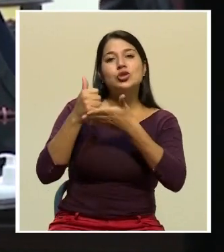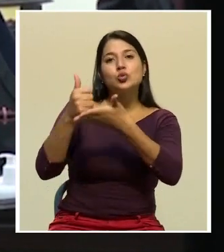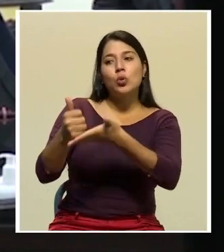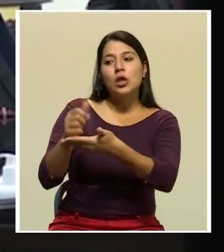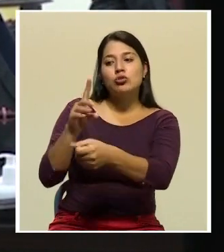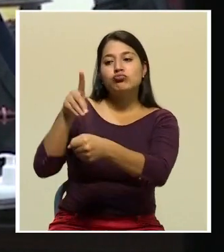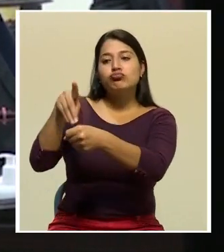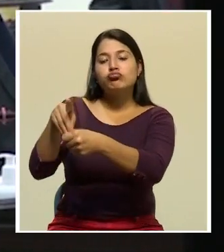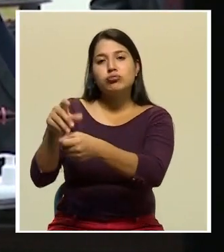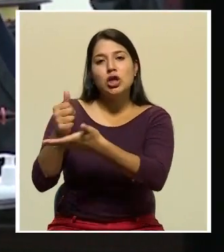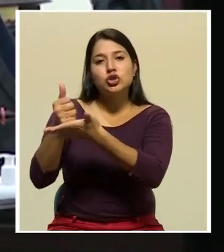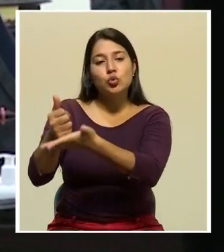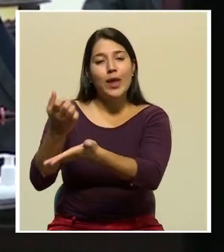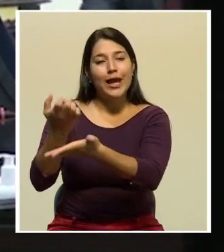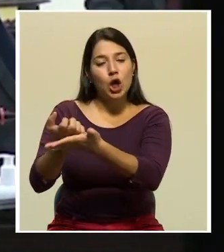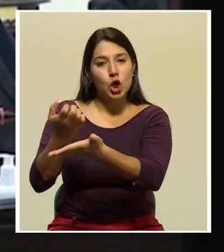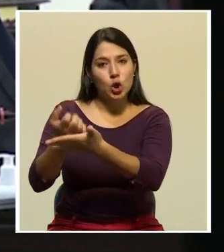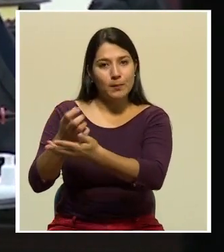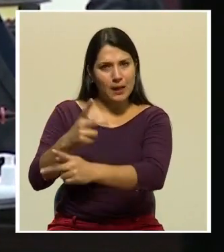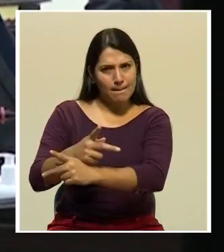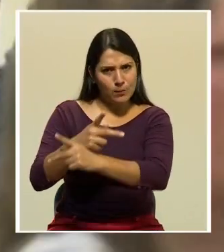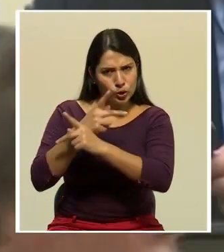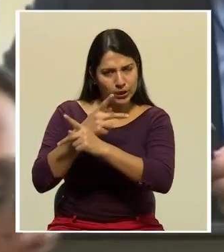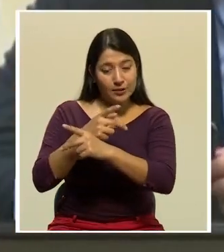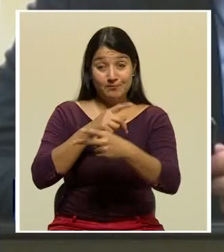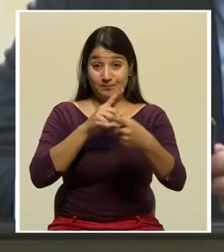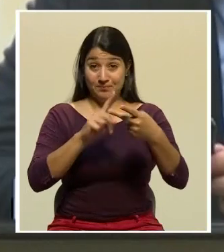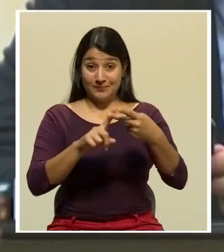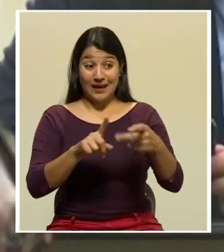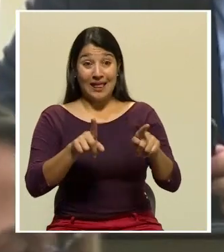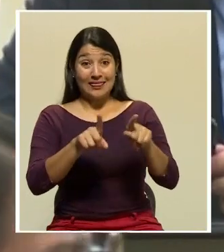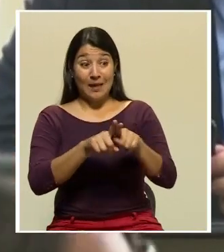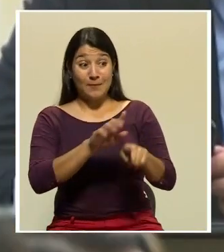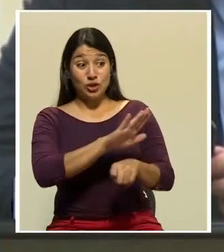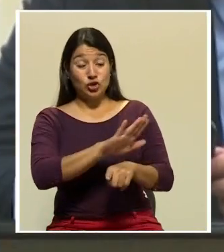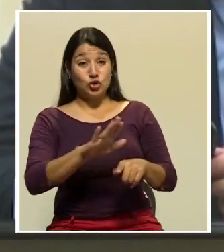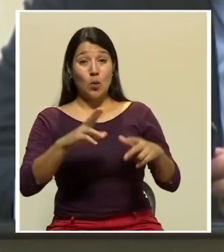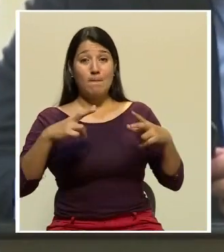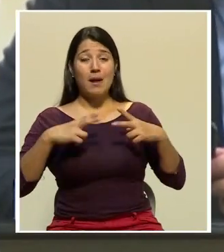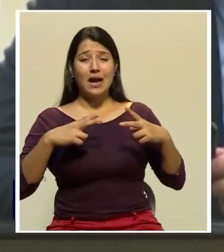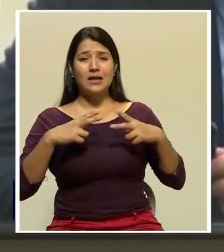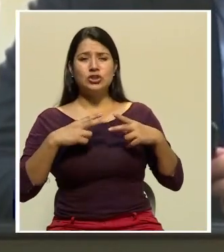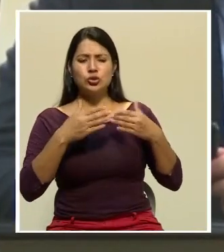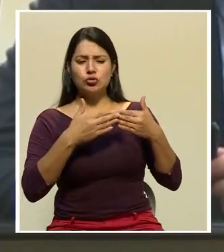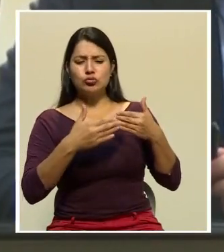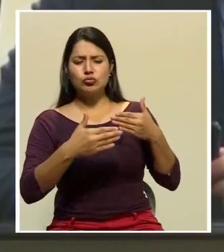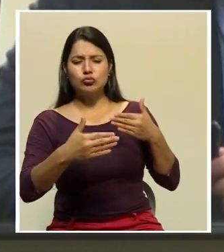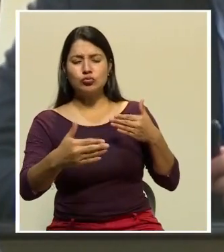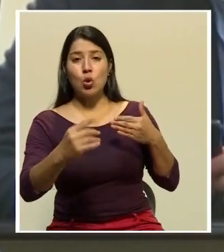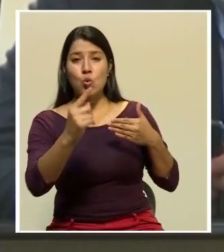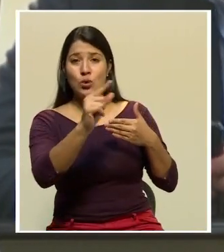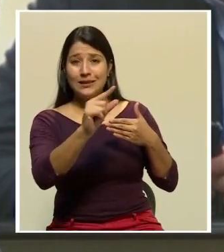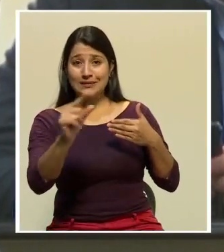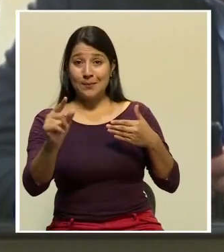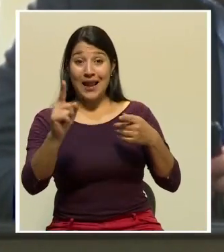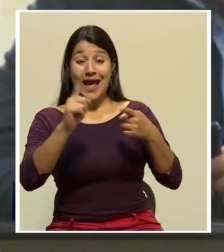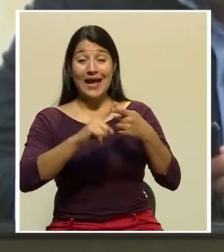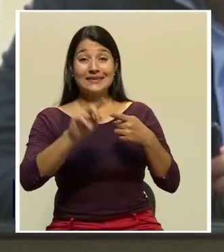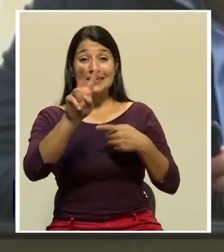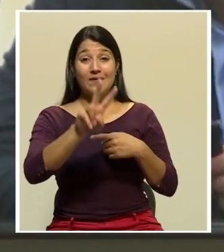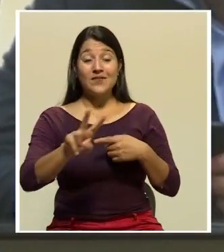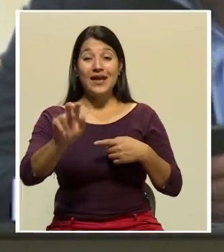Proteger. También las vacaciones de los legisladores se extenderán hasta el próximo viernes 10 de